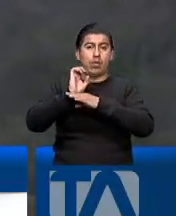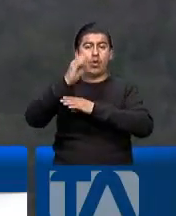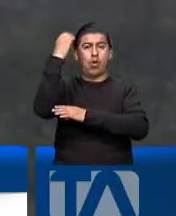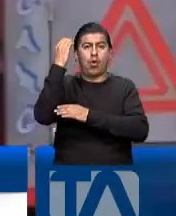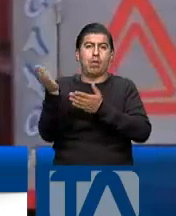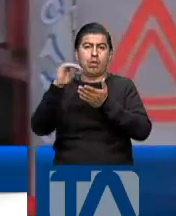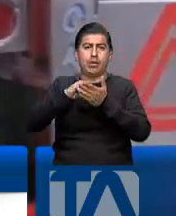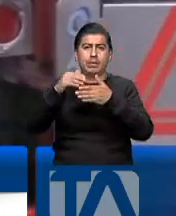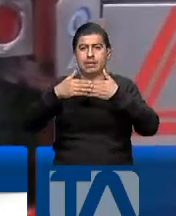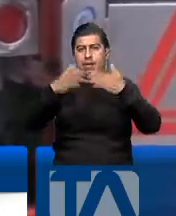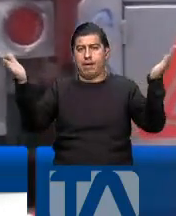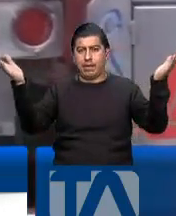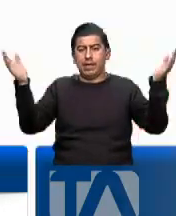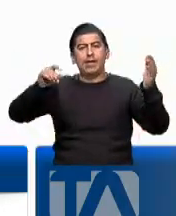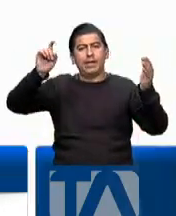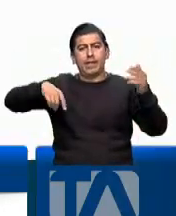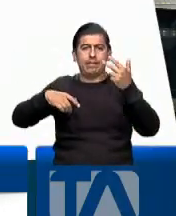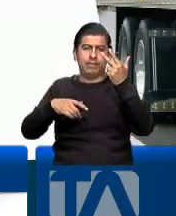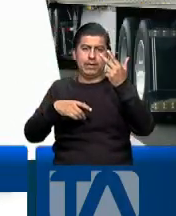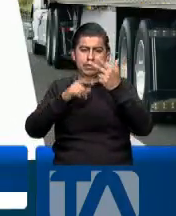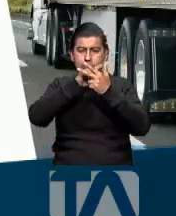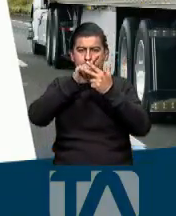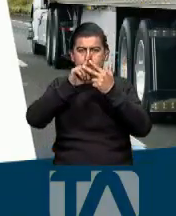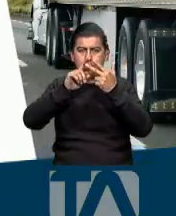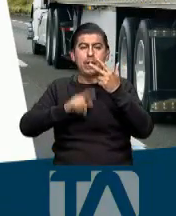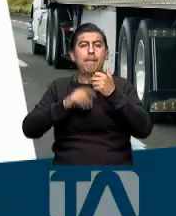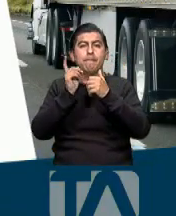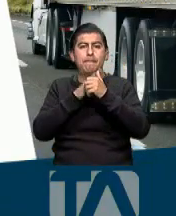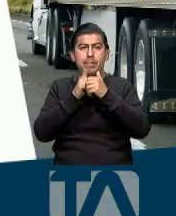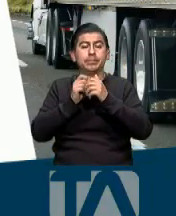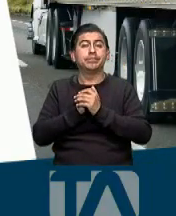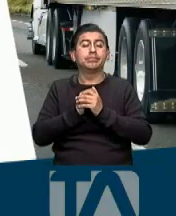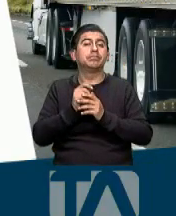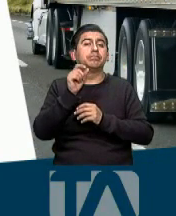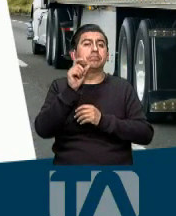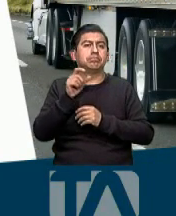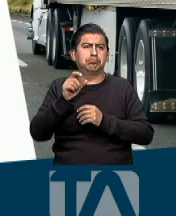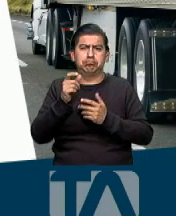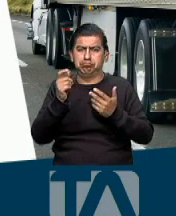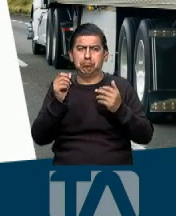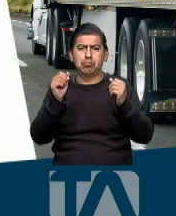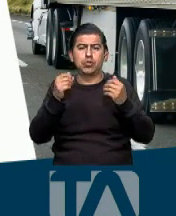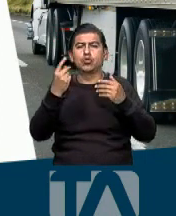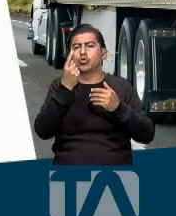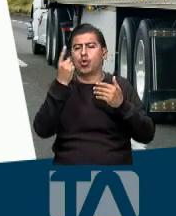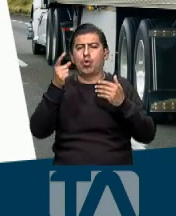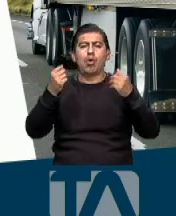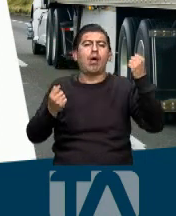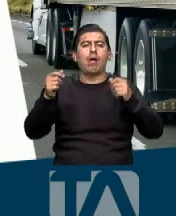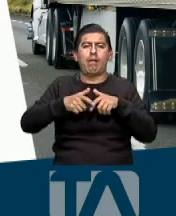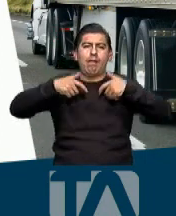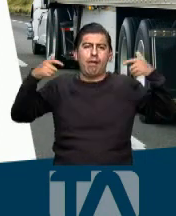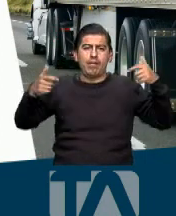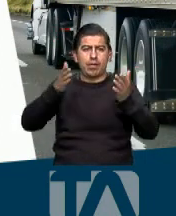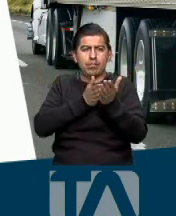una reapertura que deberá cumplir tres fases. En un primer momento solo se permitirá el paso por el puente internacional de Rumichaca, únicamente